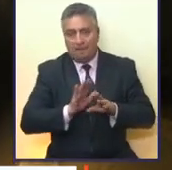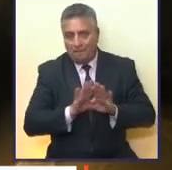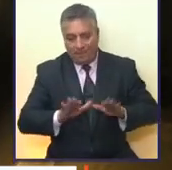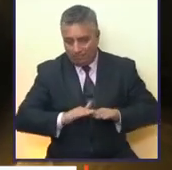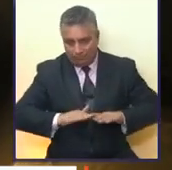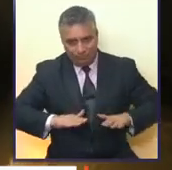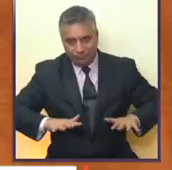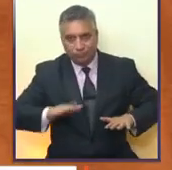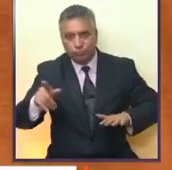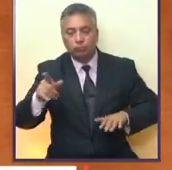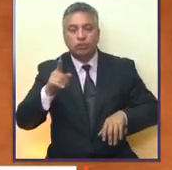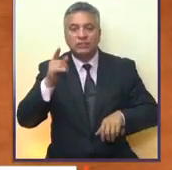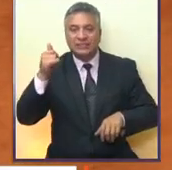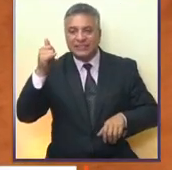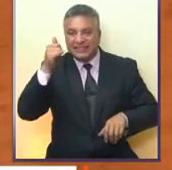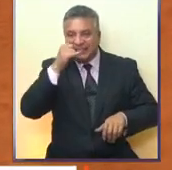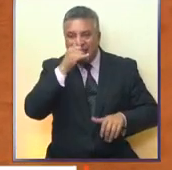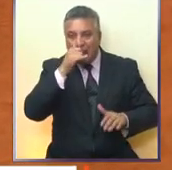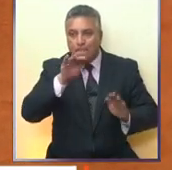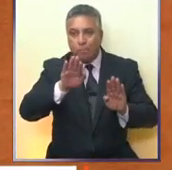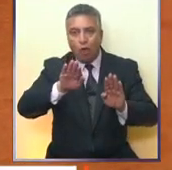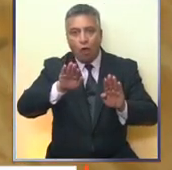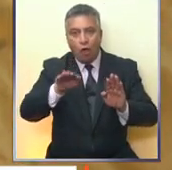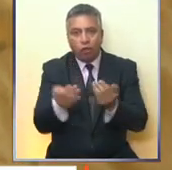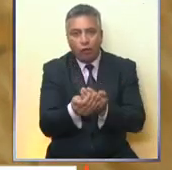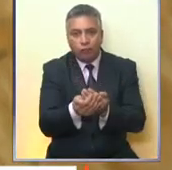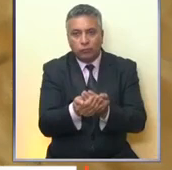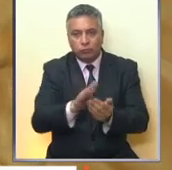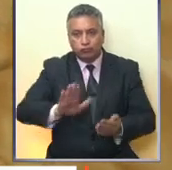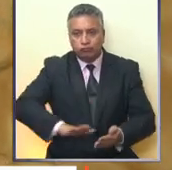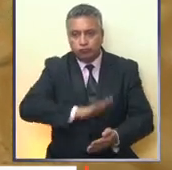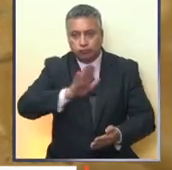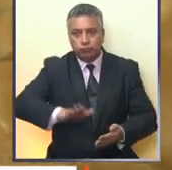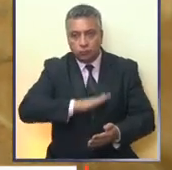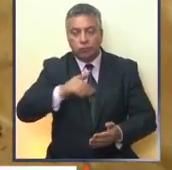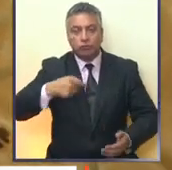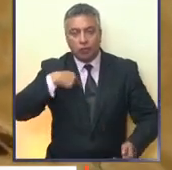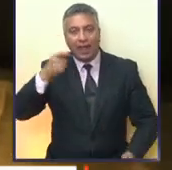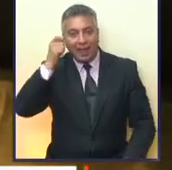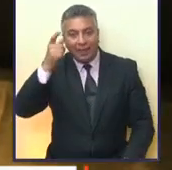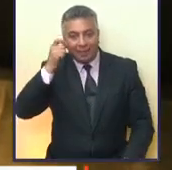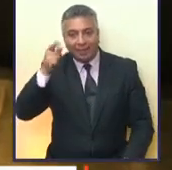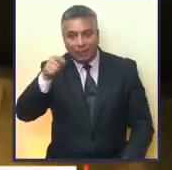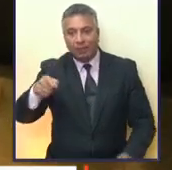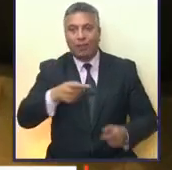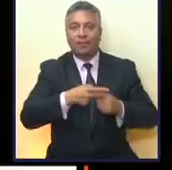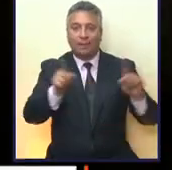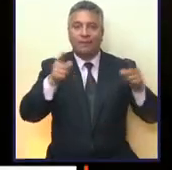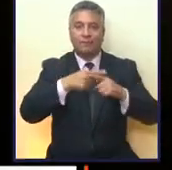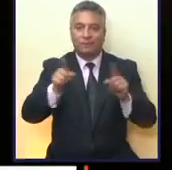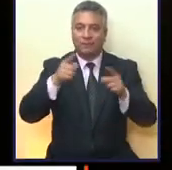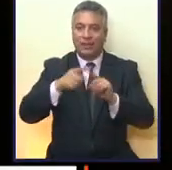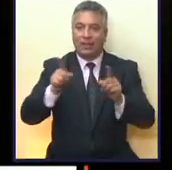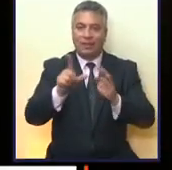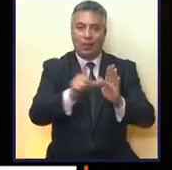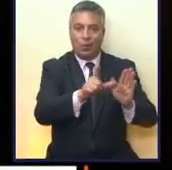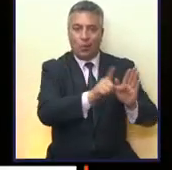es por el tiempo que estuvo doblada y que, según lo que yo entiendo, pasó en diferentes lugares.